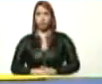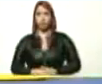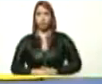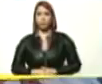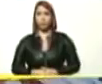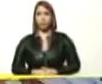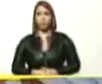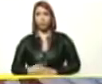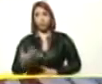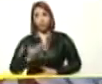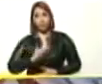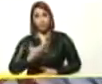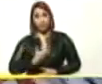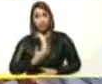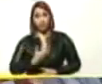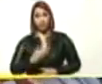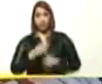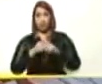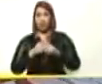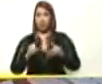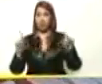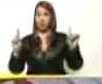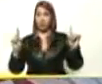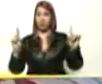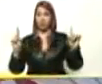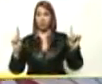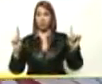y alcaldes, son distintas,